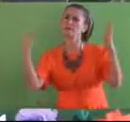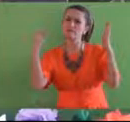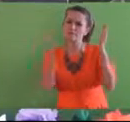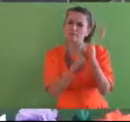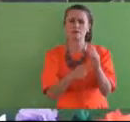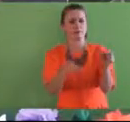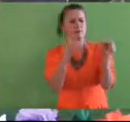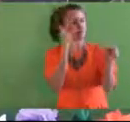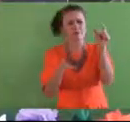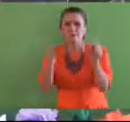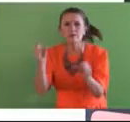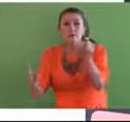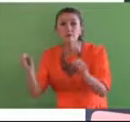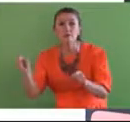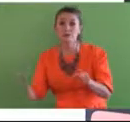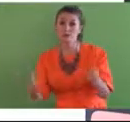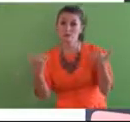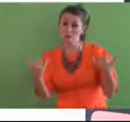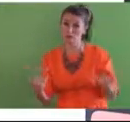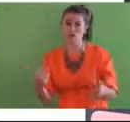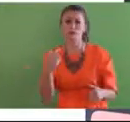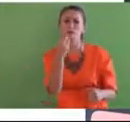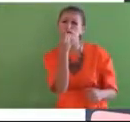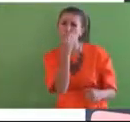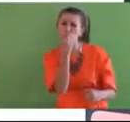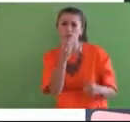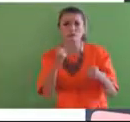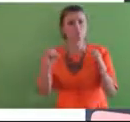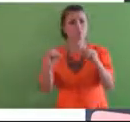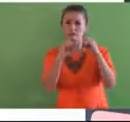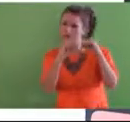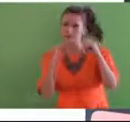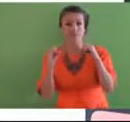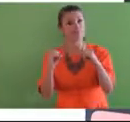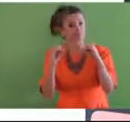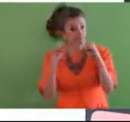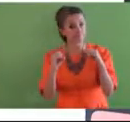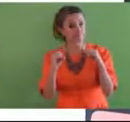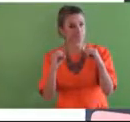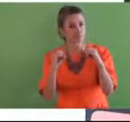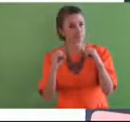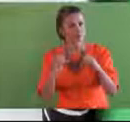recordar que hay miles que el día de hoy no comerán.